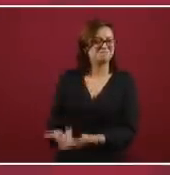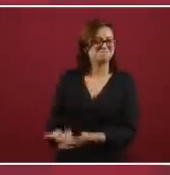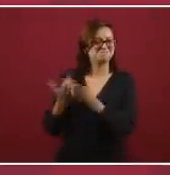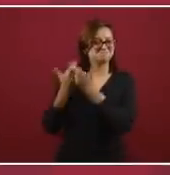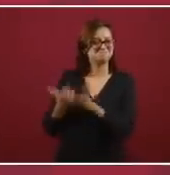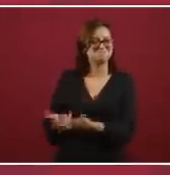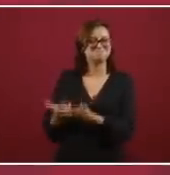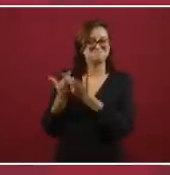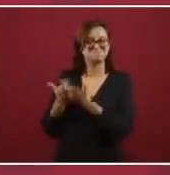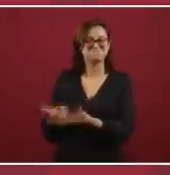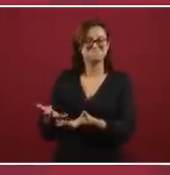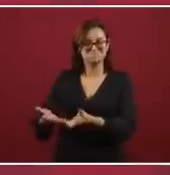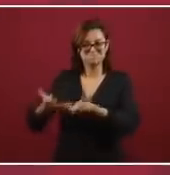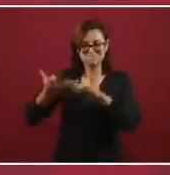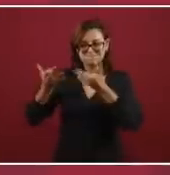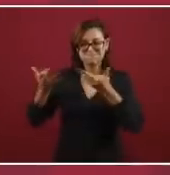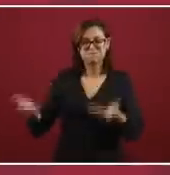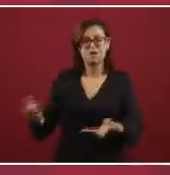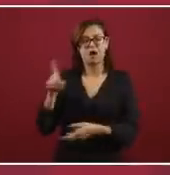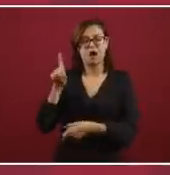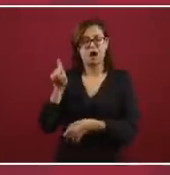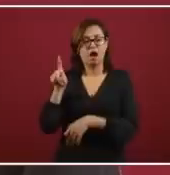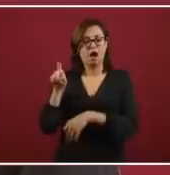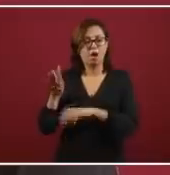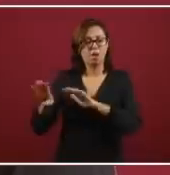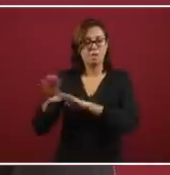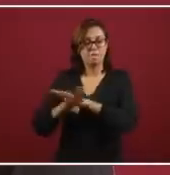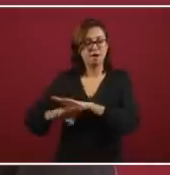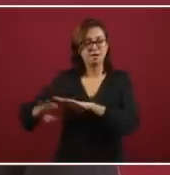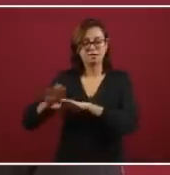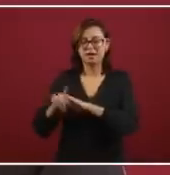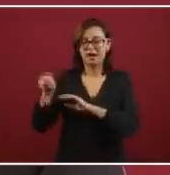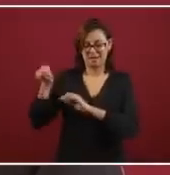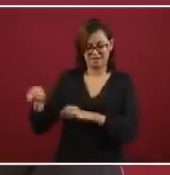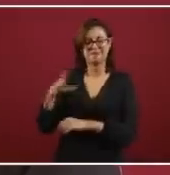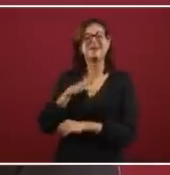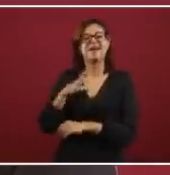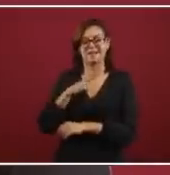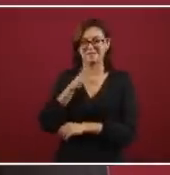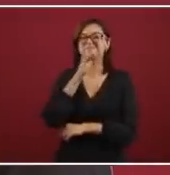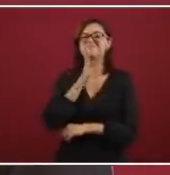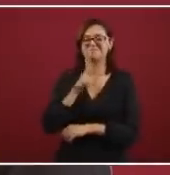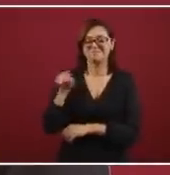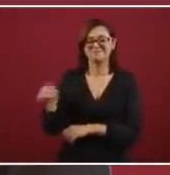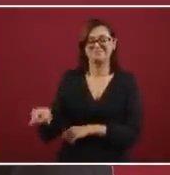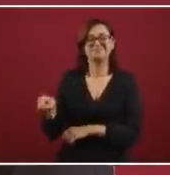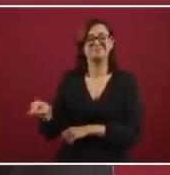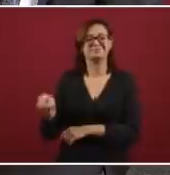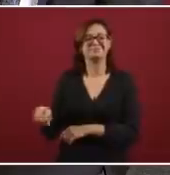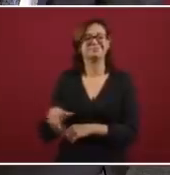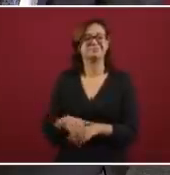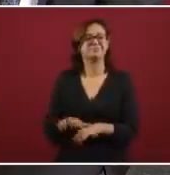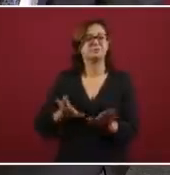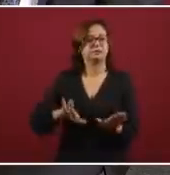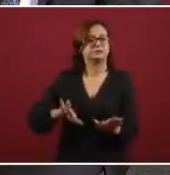campos en tierra y en aguas someras donde está el petróleo. Entonces, lo que hicimos fue invertir